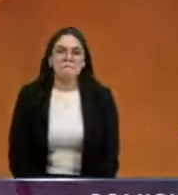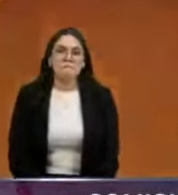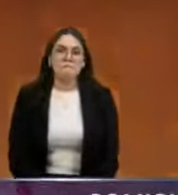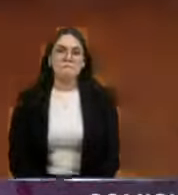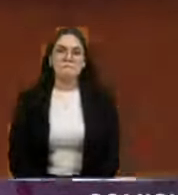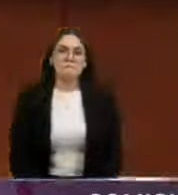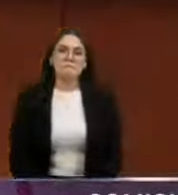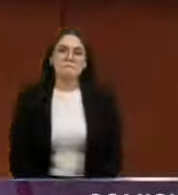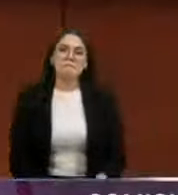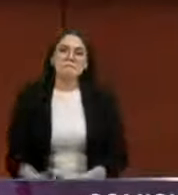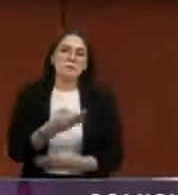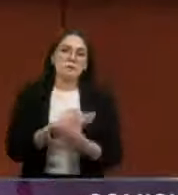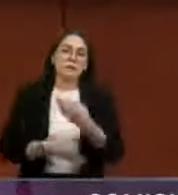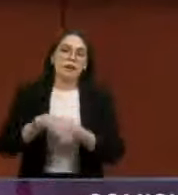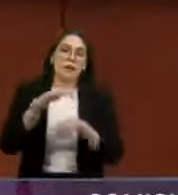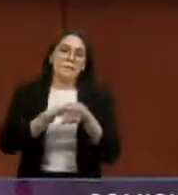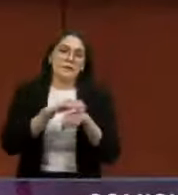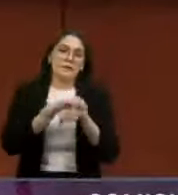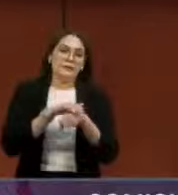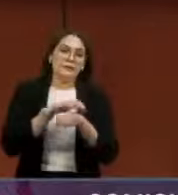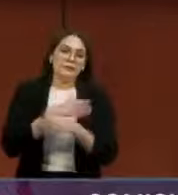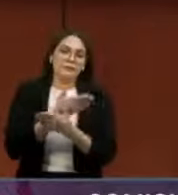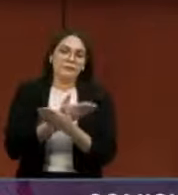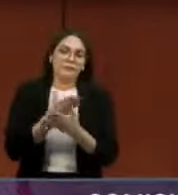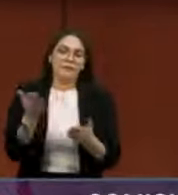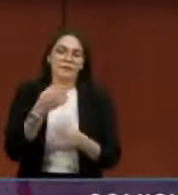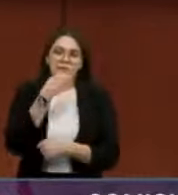la alegría de las victorias